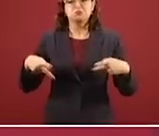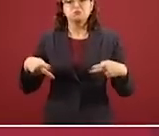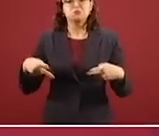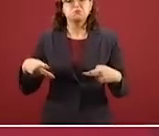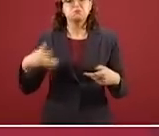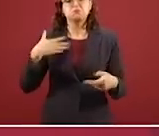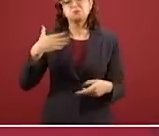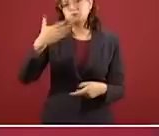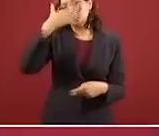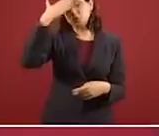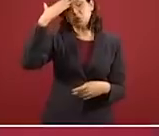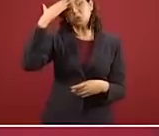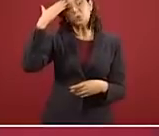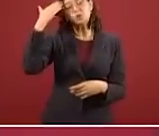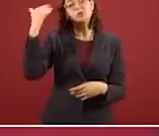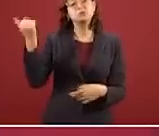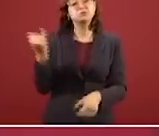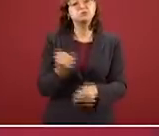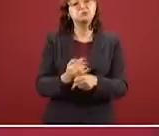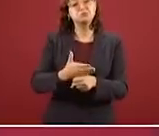y siguen sin saber